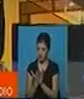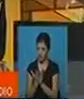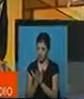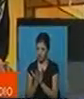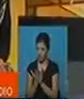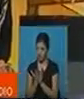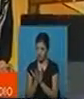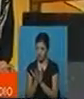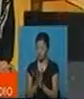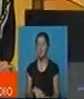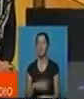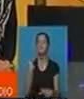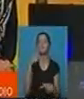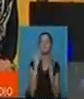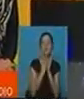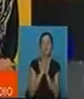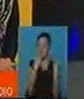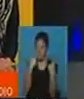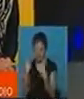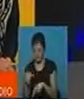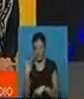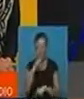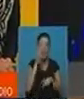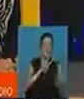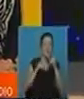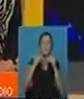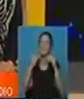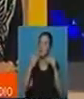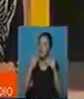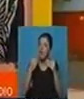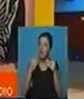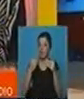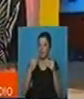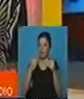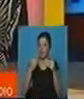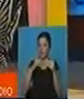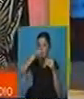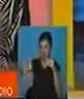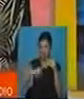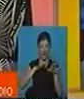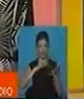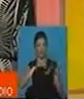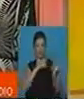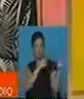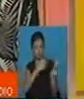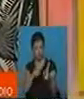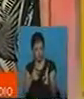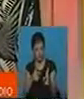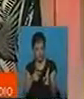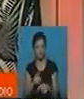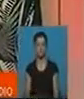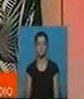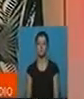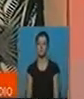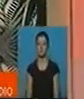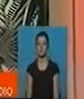menos coyuntural. Es decir, tenemos que ir encontrando los motivos y las condiciones que llevaron a esta situación. Y en ese sentido,